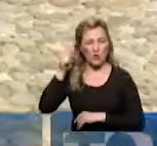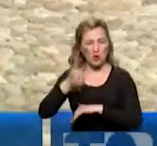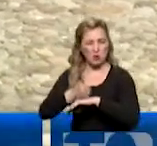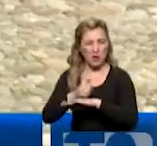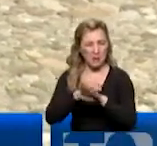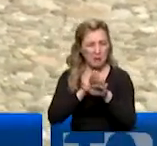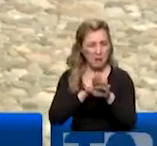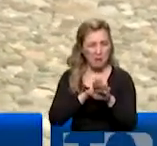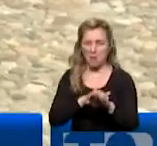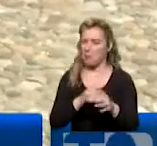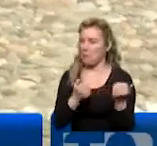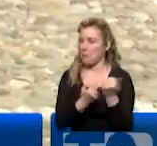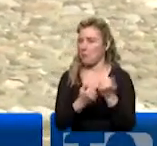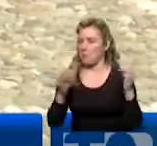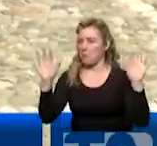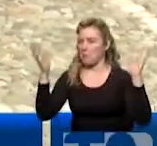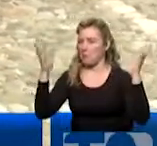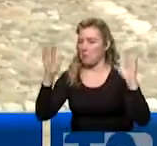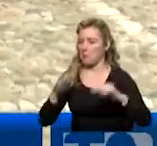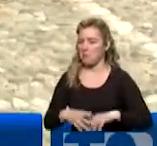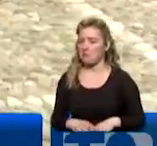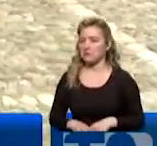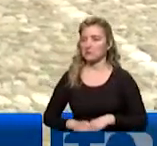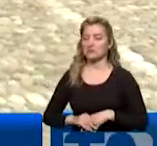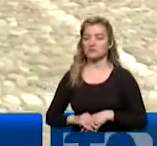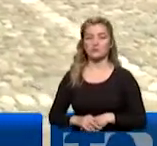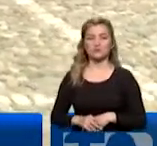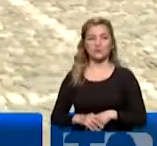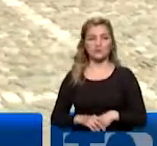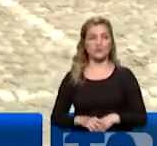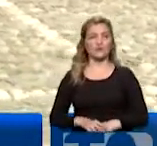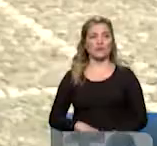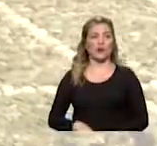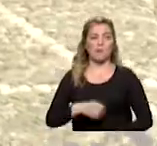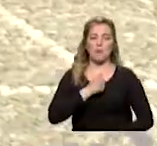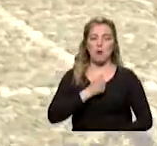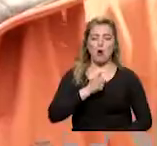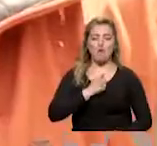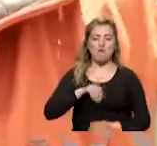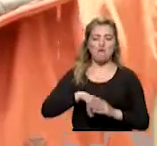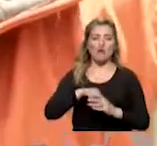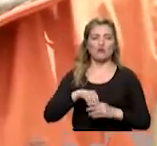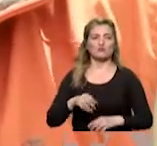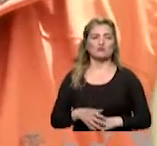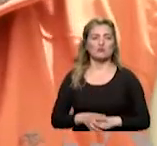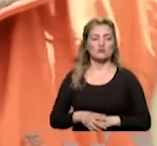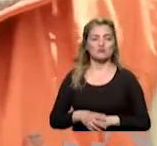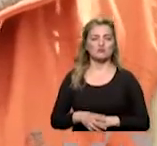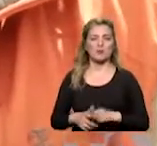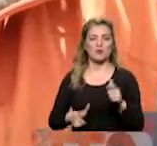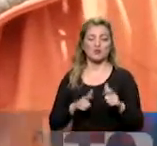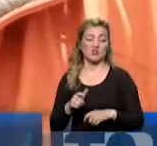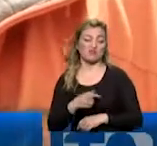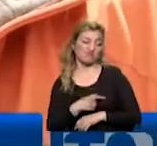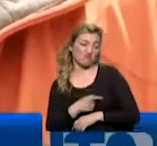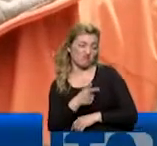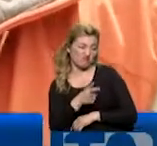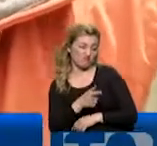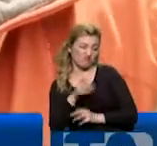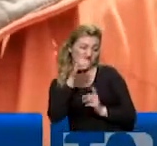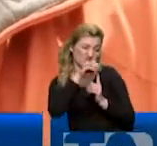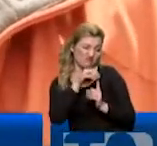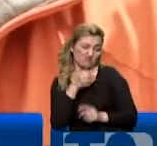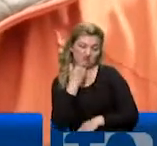del gobierno central ni local. Se sustentan con recursos propios. Hay una apatía a una